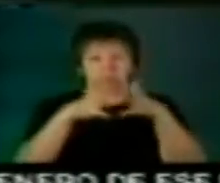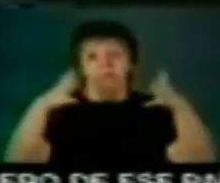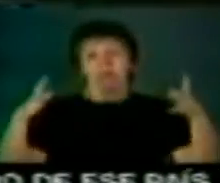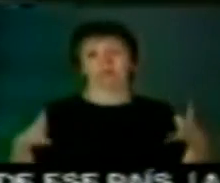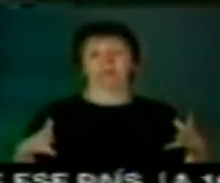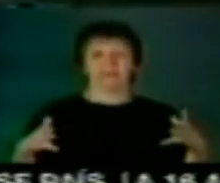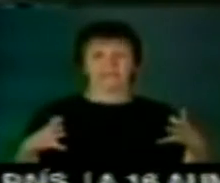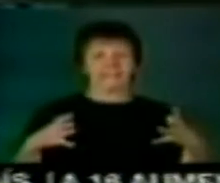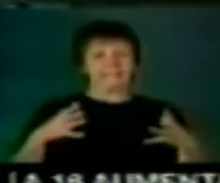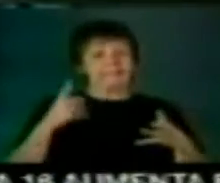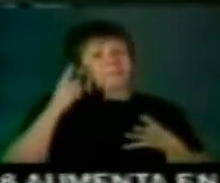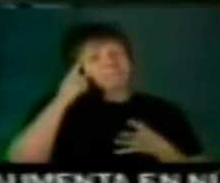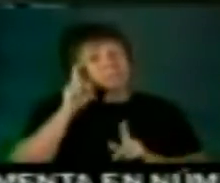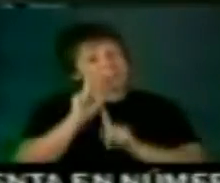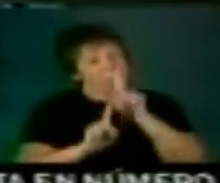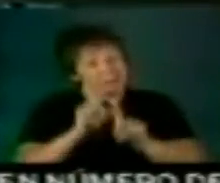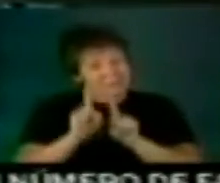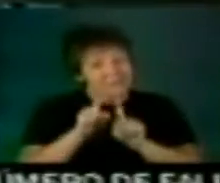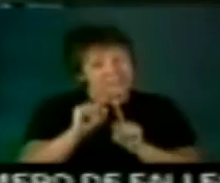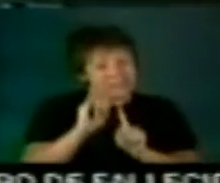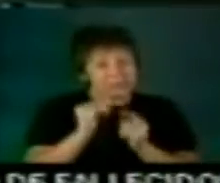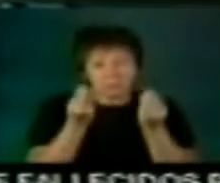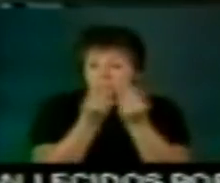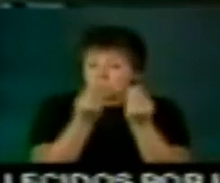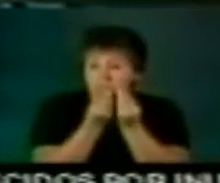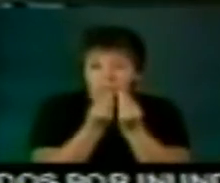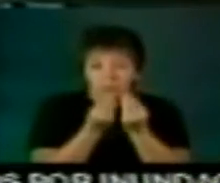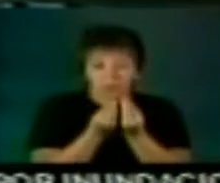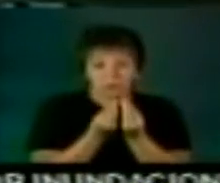Hicimos tal vez muchos hermosos países,